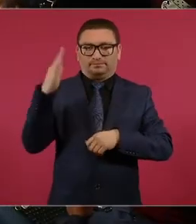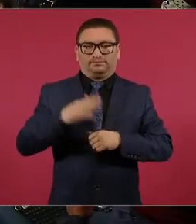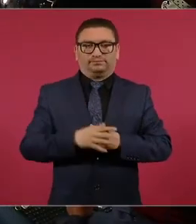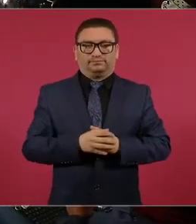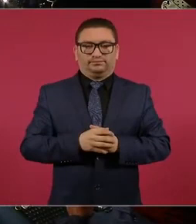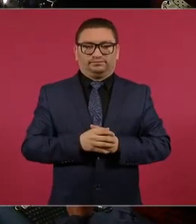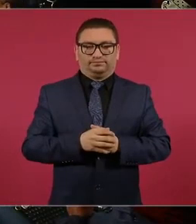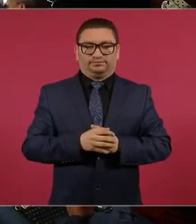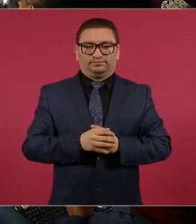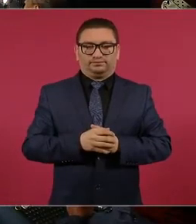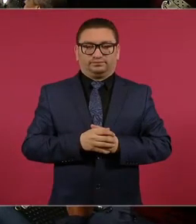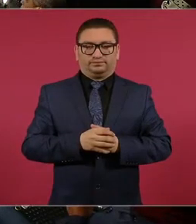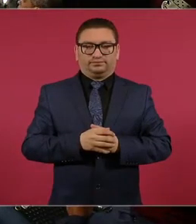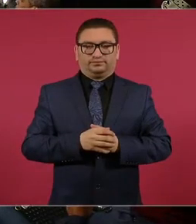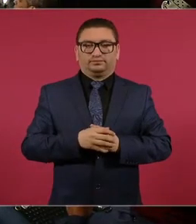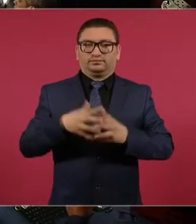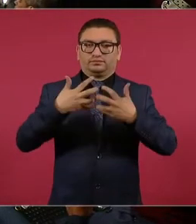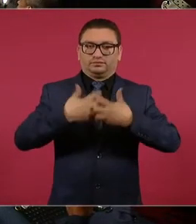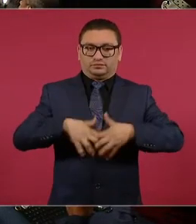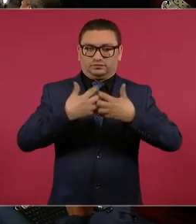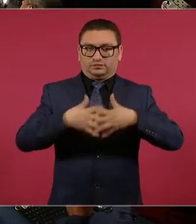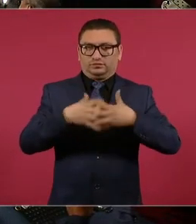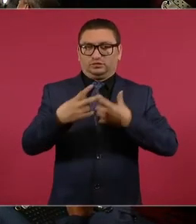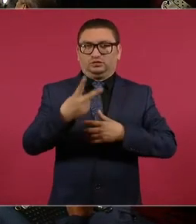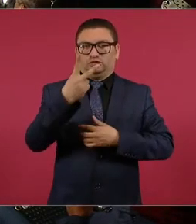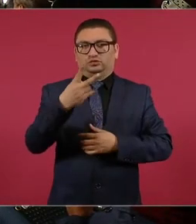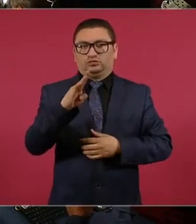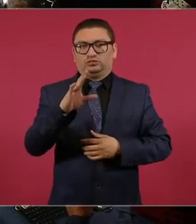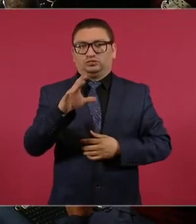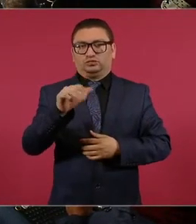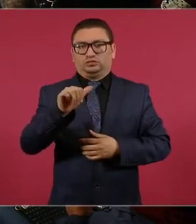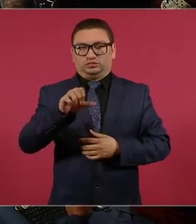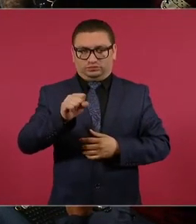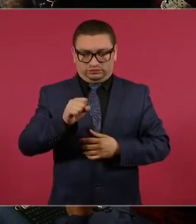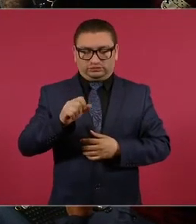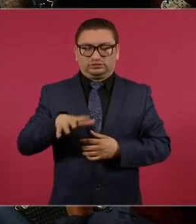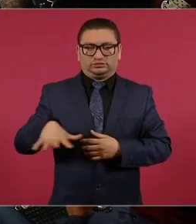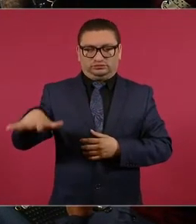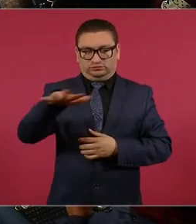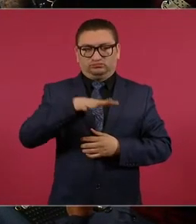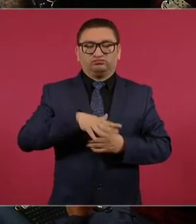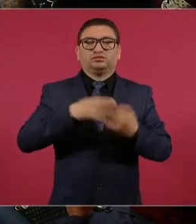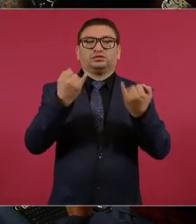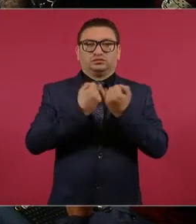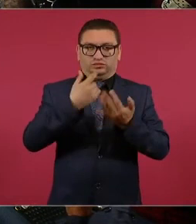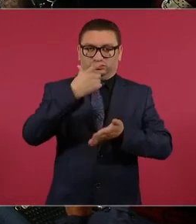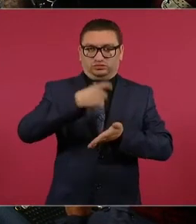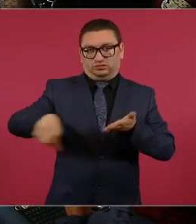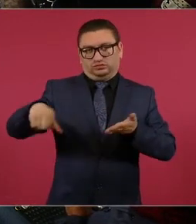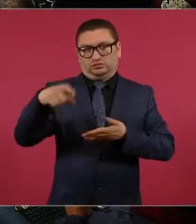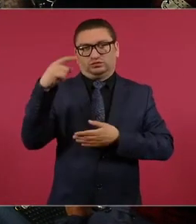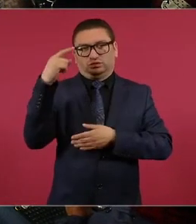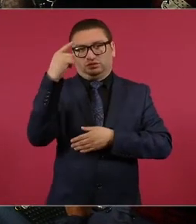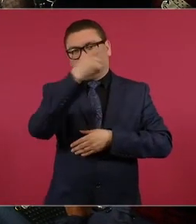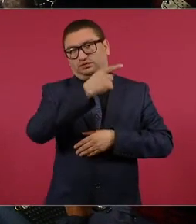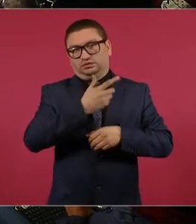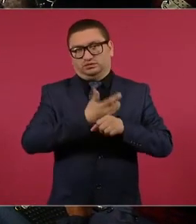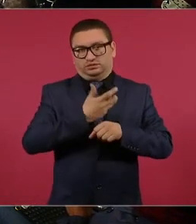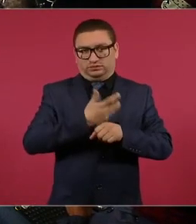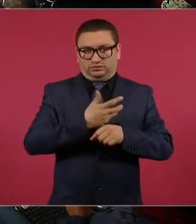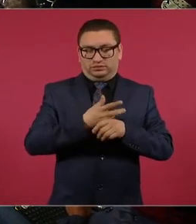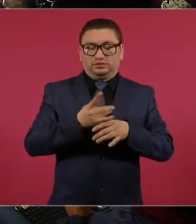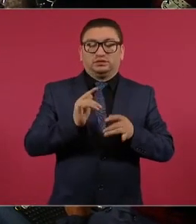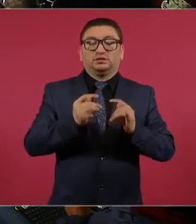más la refinería de dos bocas además compramos la refinería de dir Park